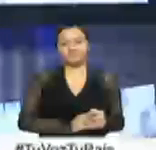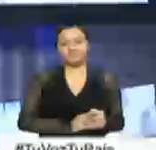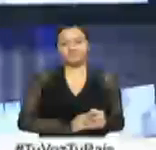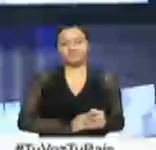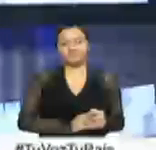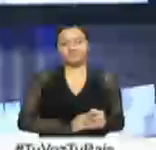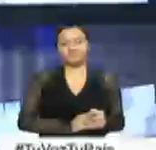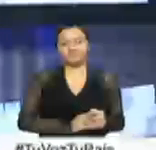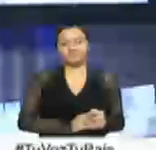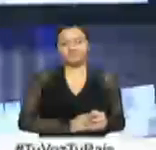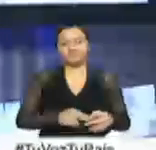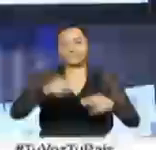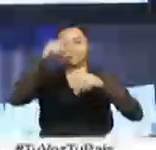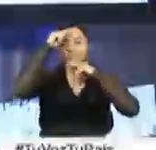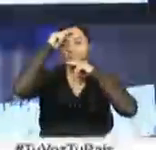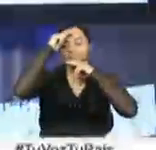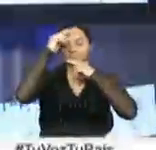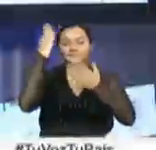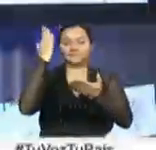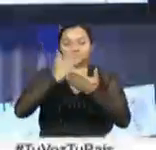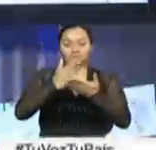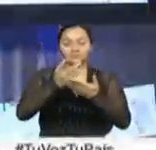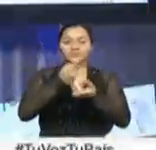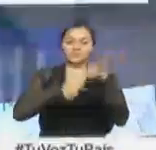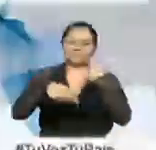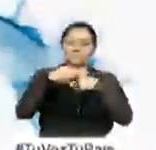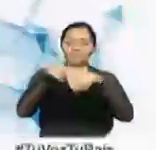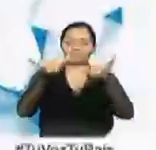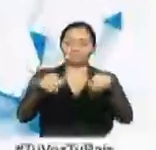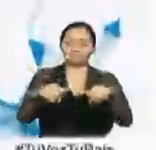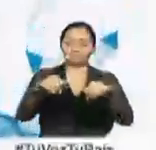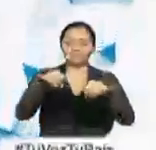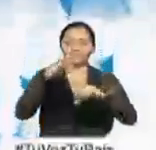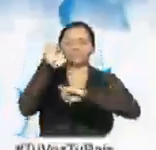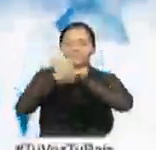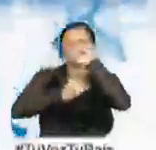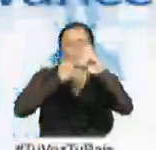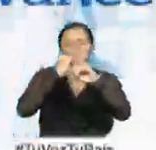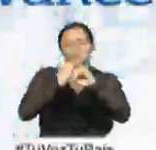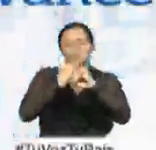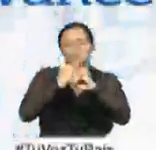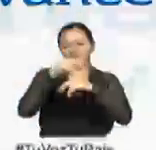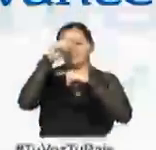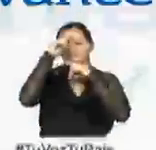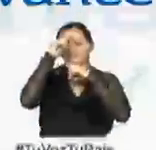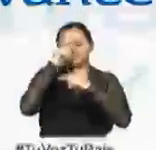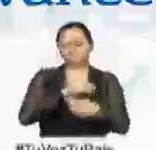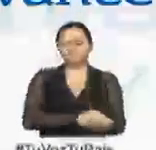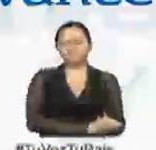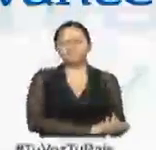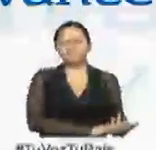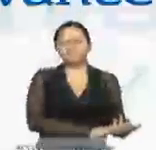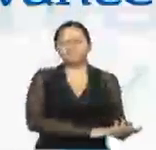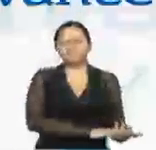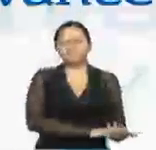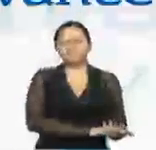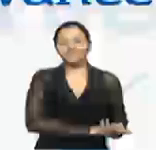Y con esta noticia hacemos una nueva pausa, pero quédese con nosotros. Al regresar, revisaremos las noticias